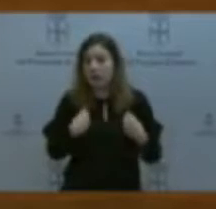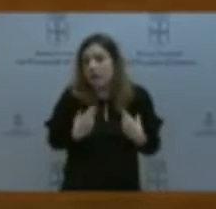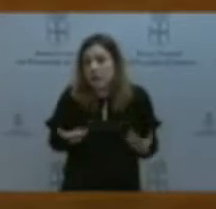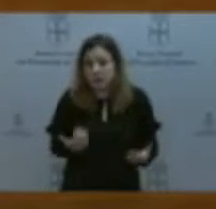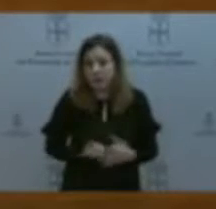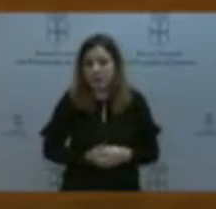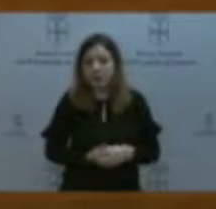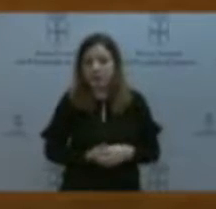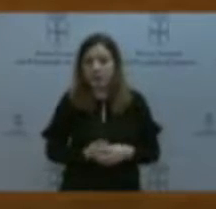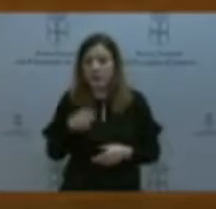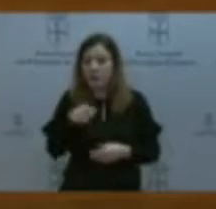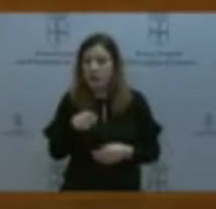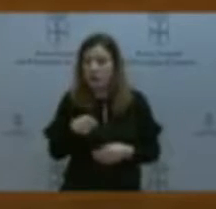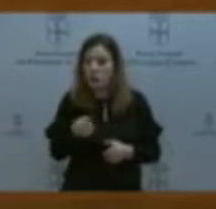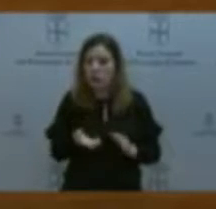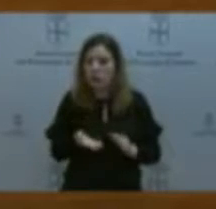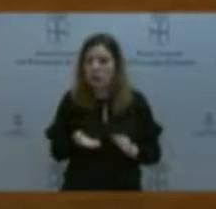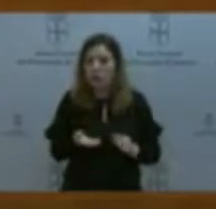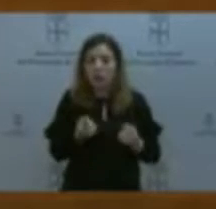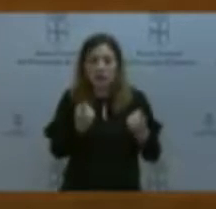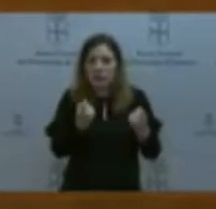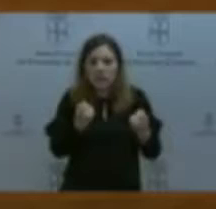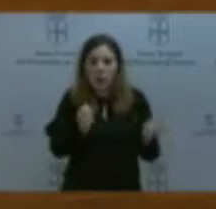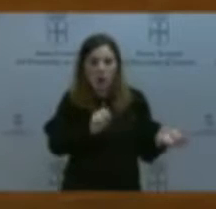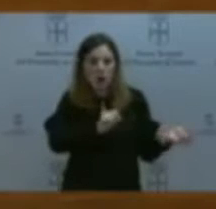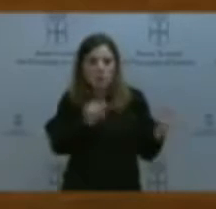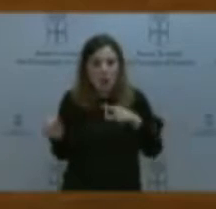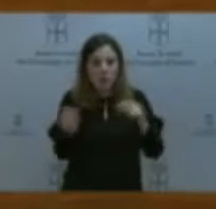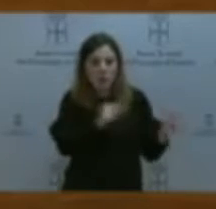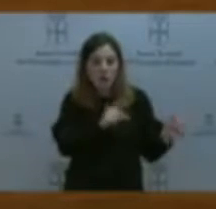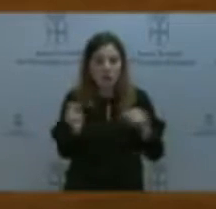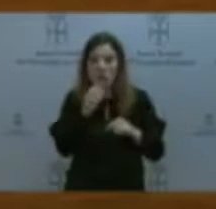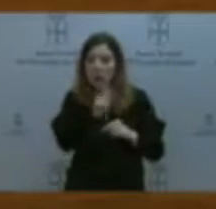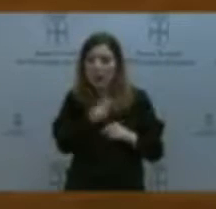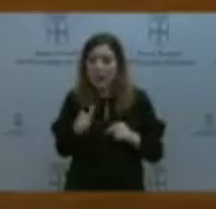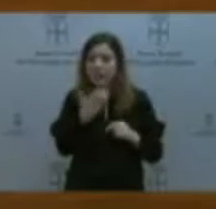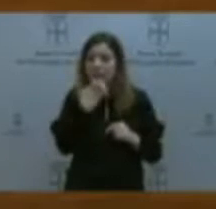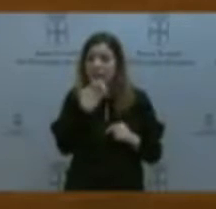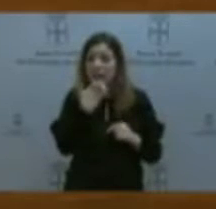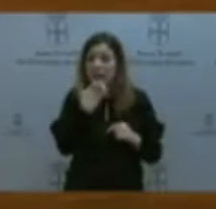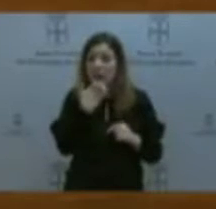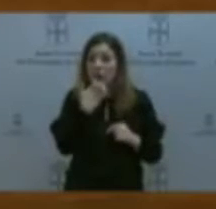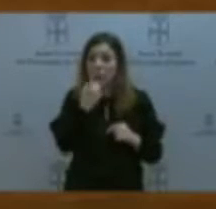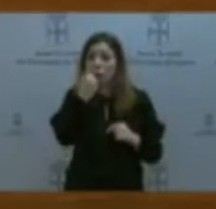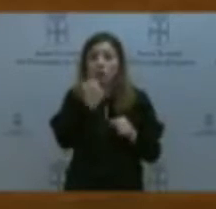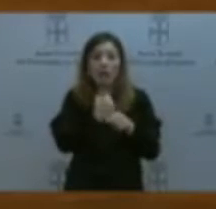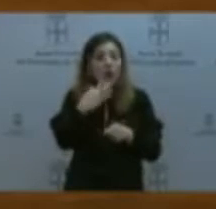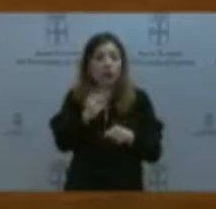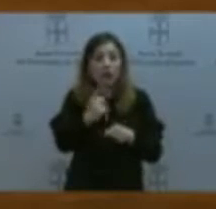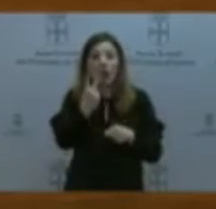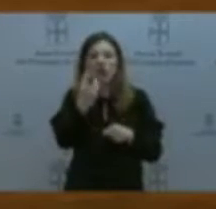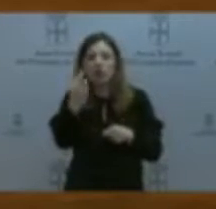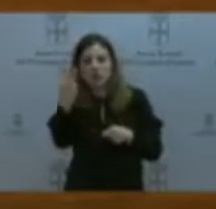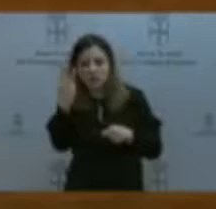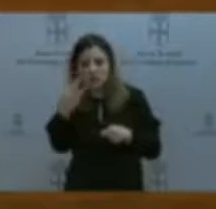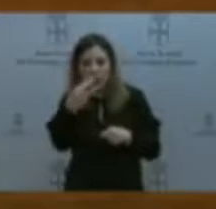de movilidad porque normalmente la gente cuando tiene 2, 3 o más trabajos no trabaja en el mismo sitio y tiene que recurrir a bien